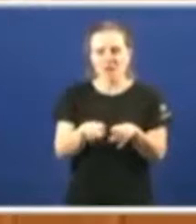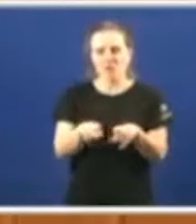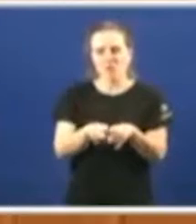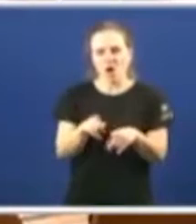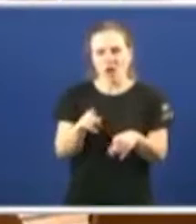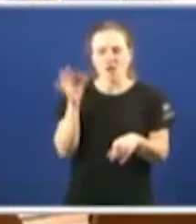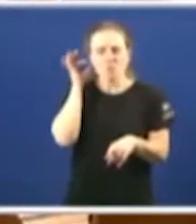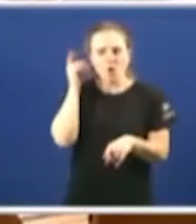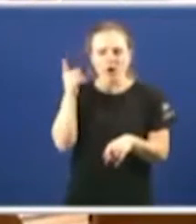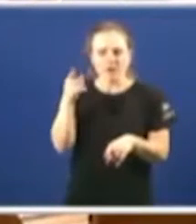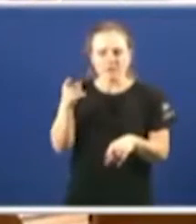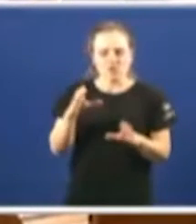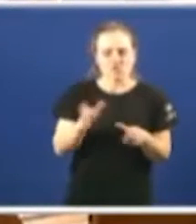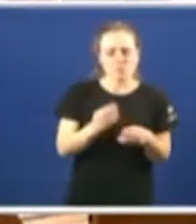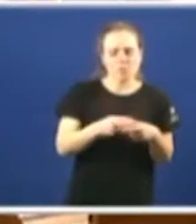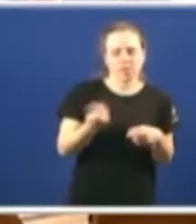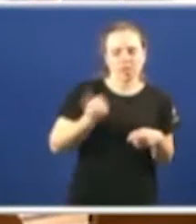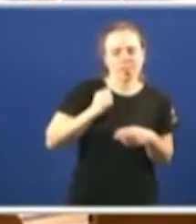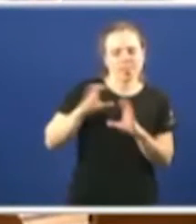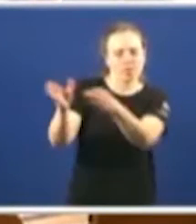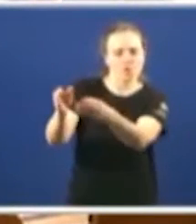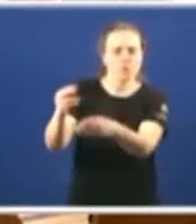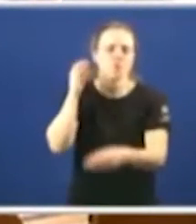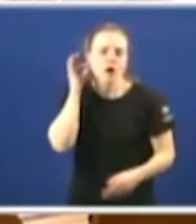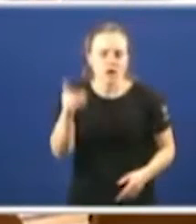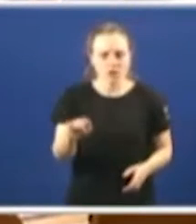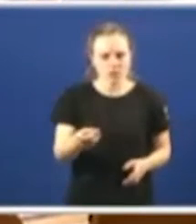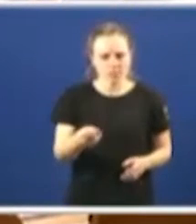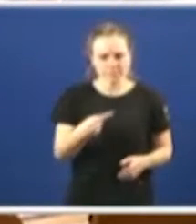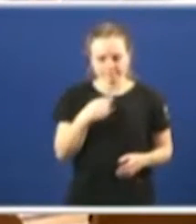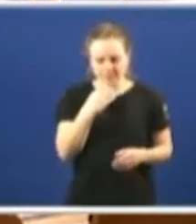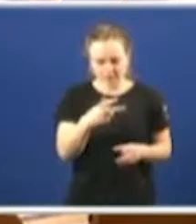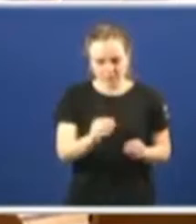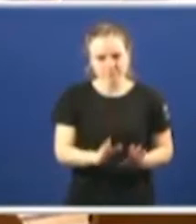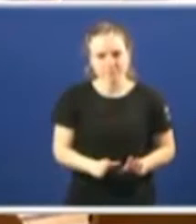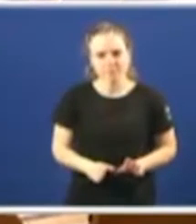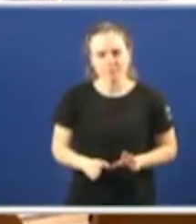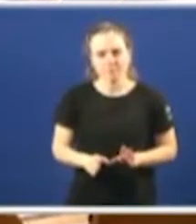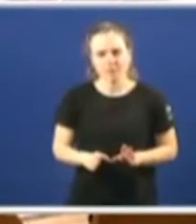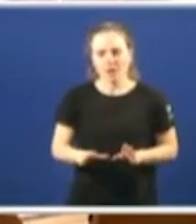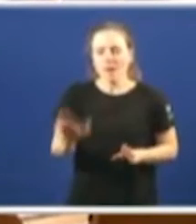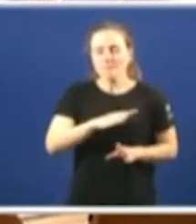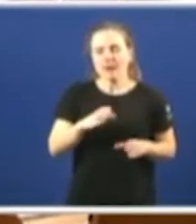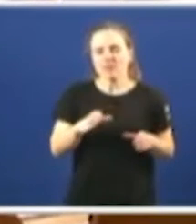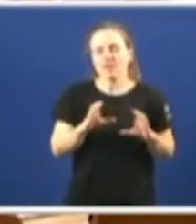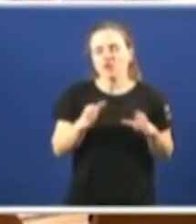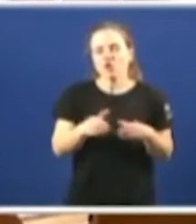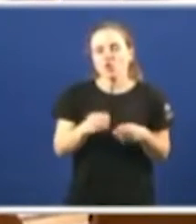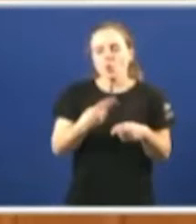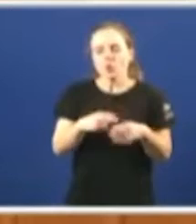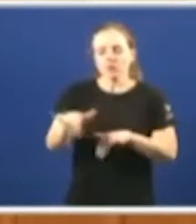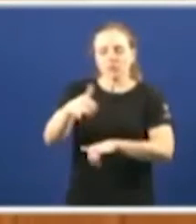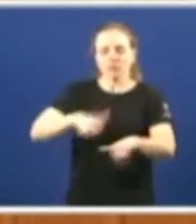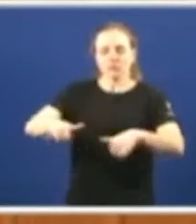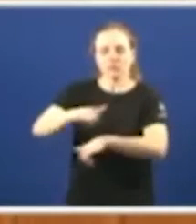por determinadas organizacións políticas. Vou rematando, presidente. Como se determinadas organizacións políticas tiveramos a capacidade de manipular